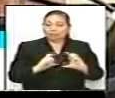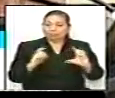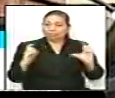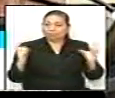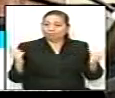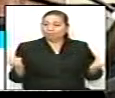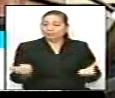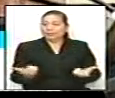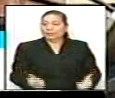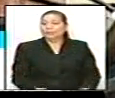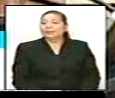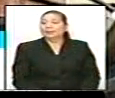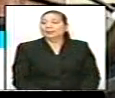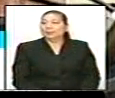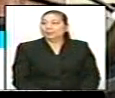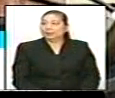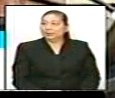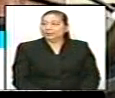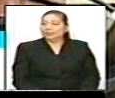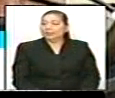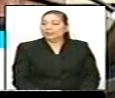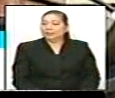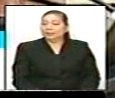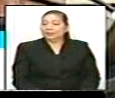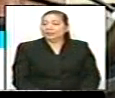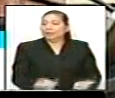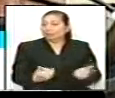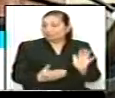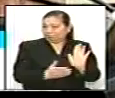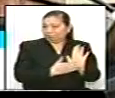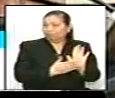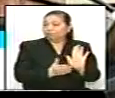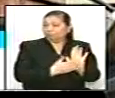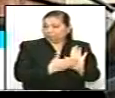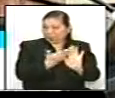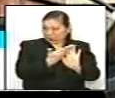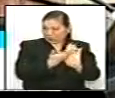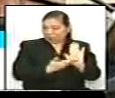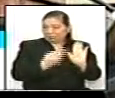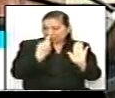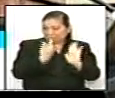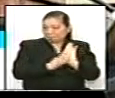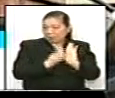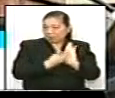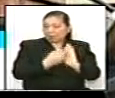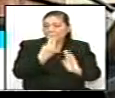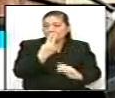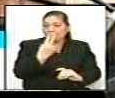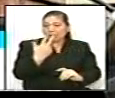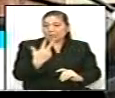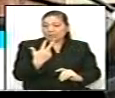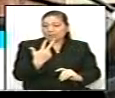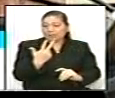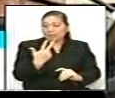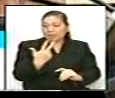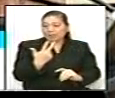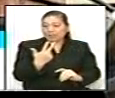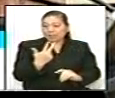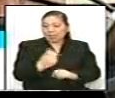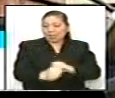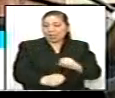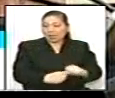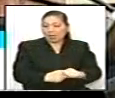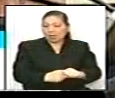marginal. Perdón, ¿cuándo fue el decreto ese supremo del 93? Acá los tengo en la mano. El 23 en diciembre del